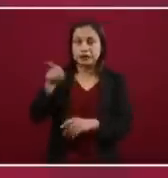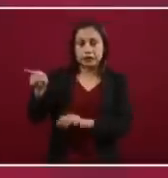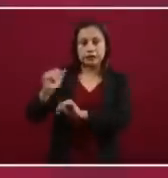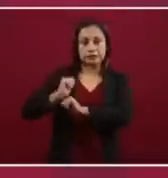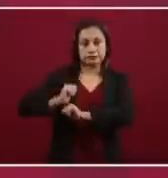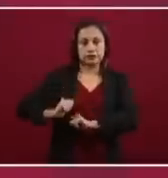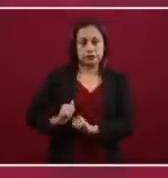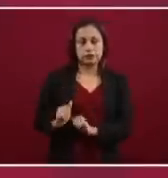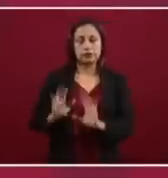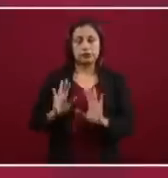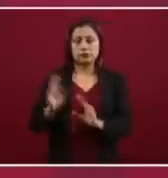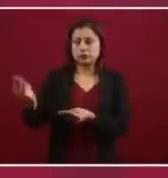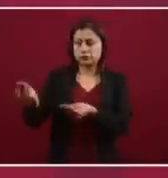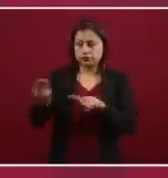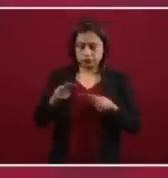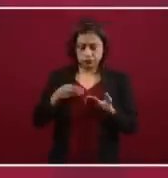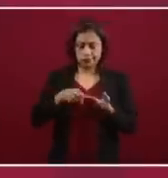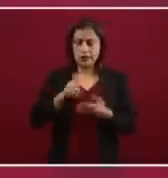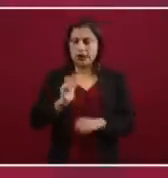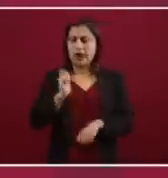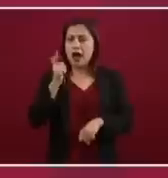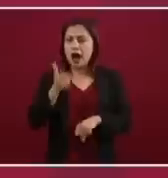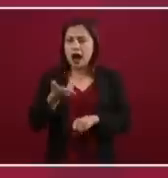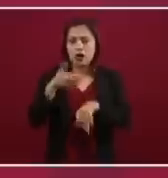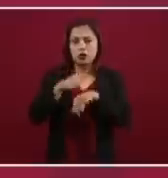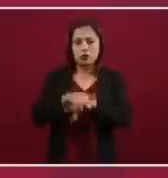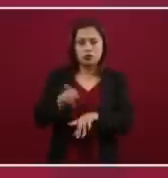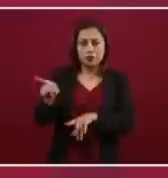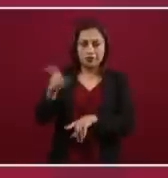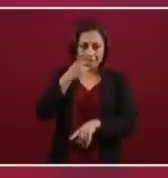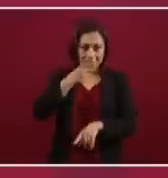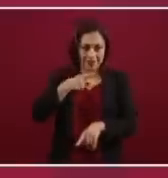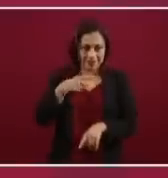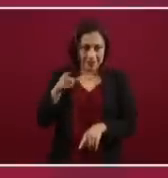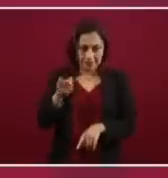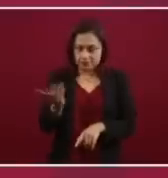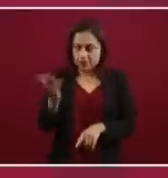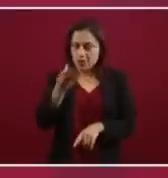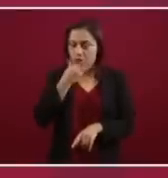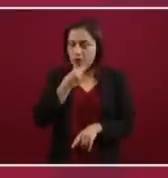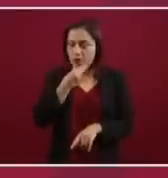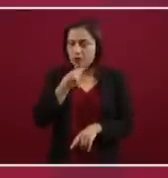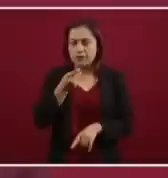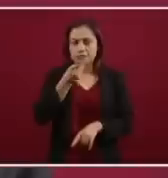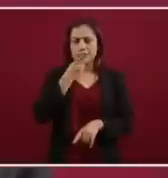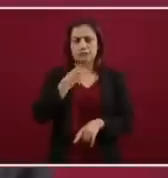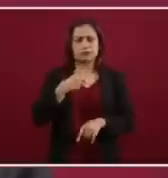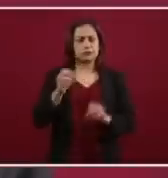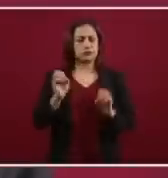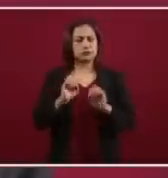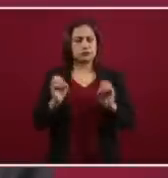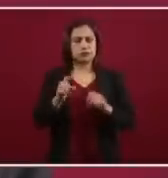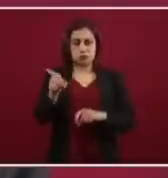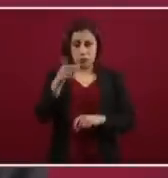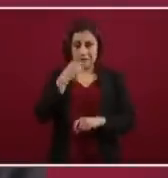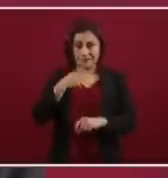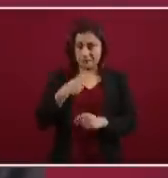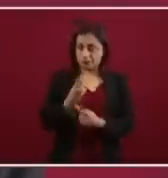sobre este caso al que hace mención, ninguno de esos